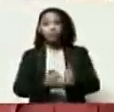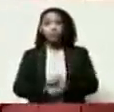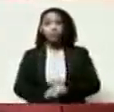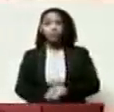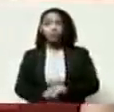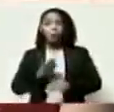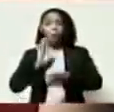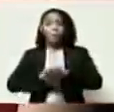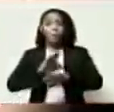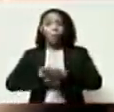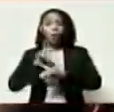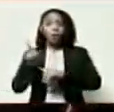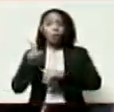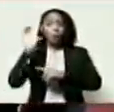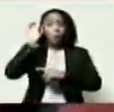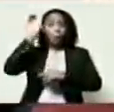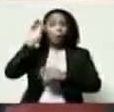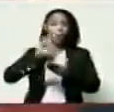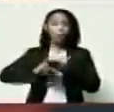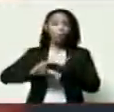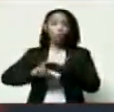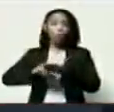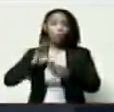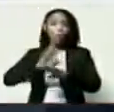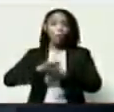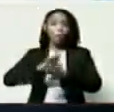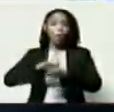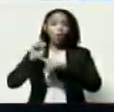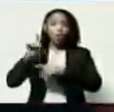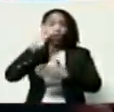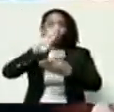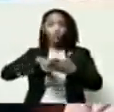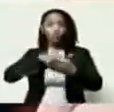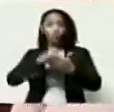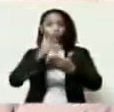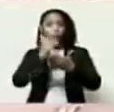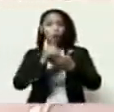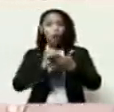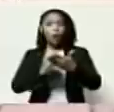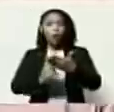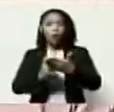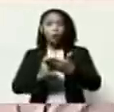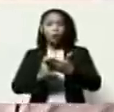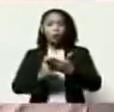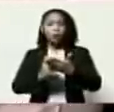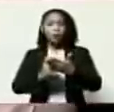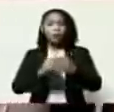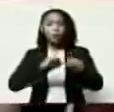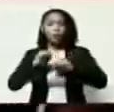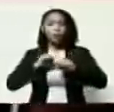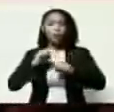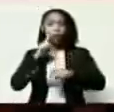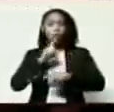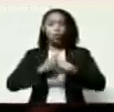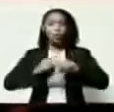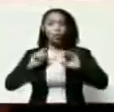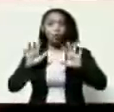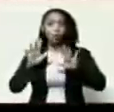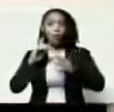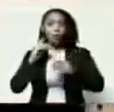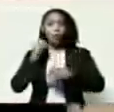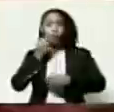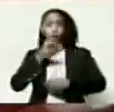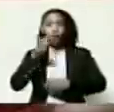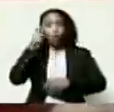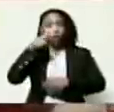Por eso el mapa de soluciones, por eso las agendas concretas de acción y el 1x10 para el buen gobierno. Ahí está todo el